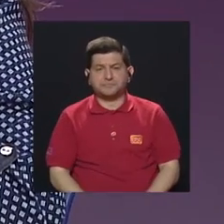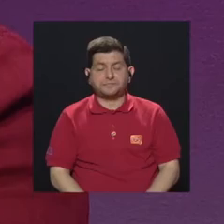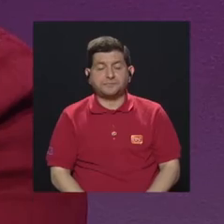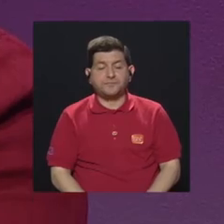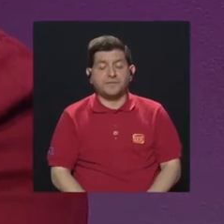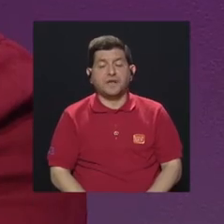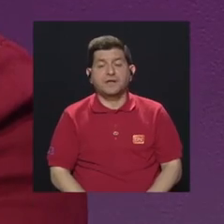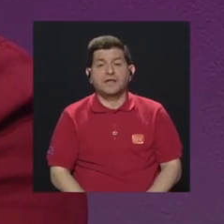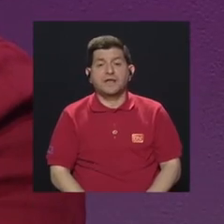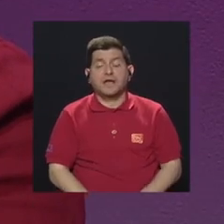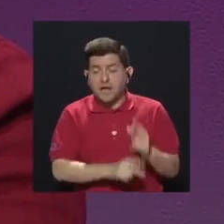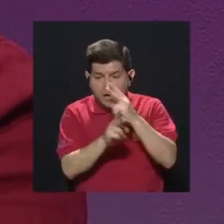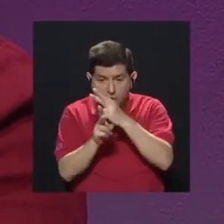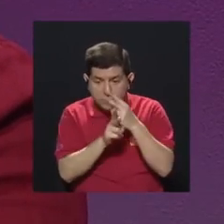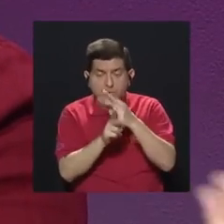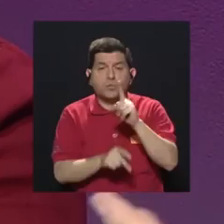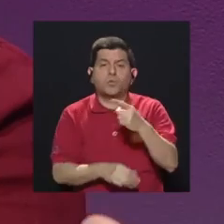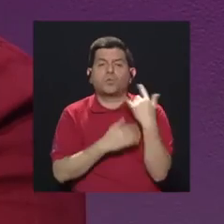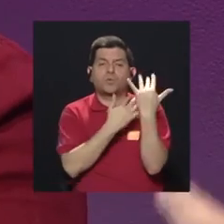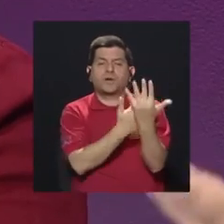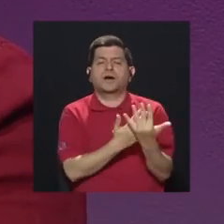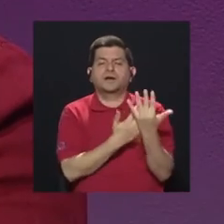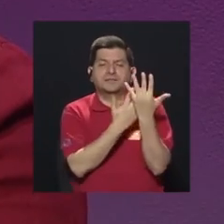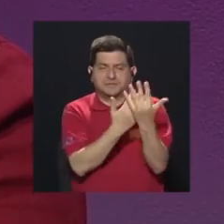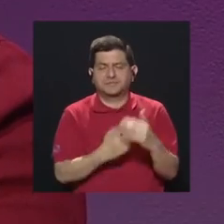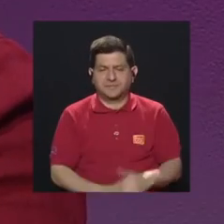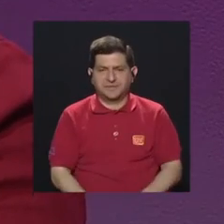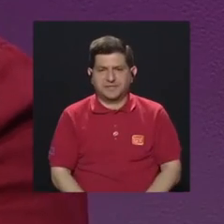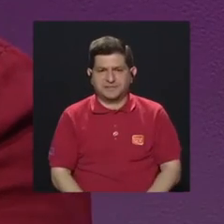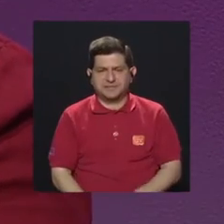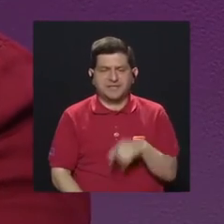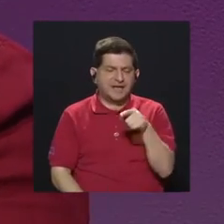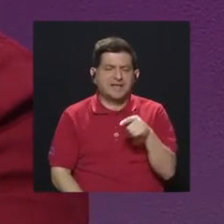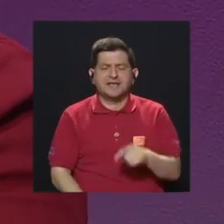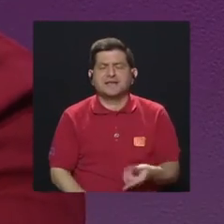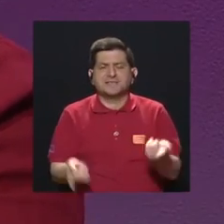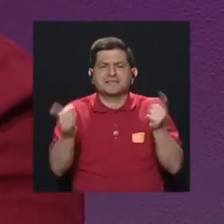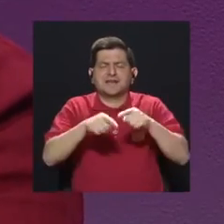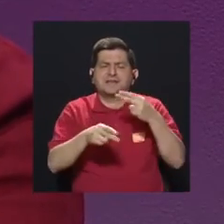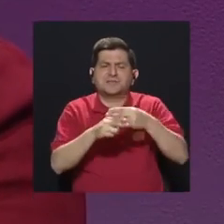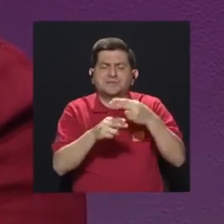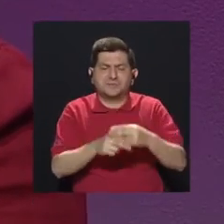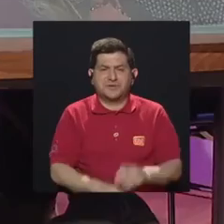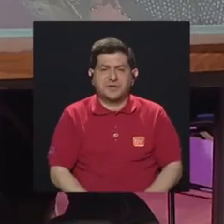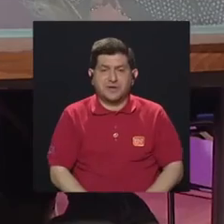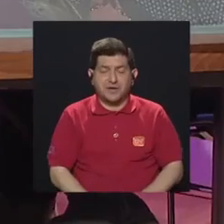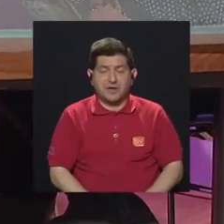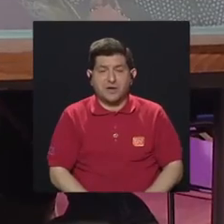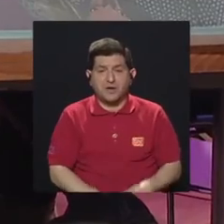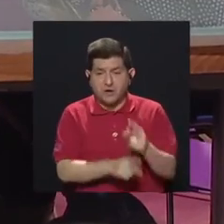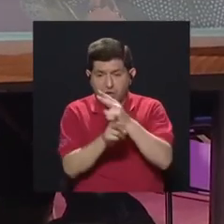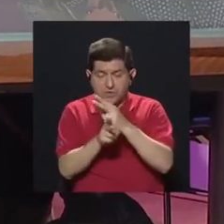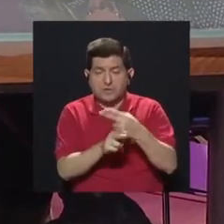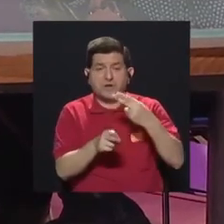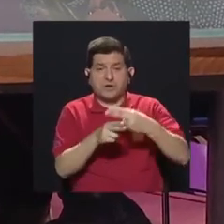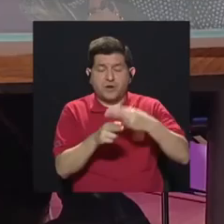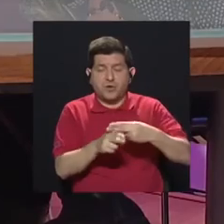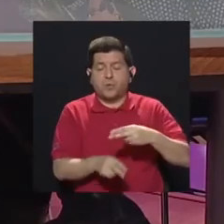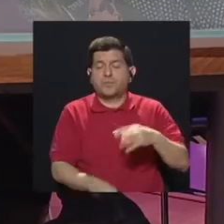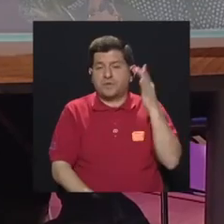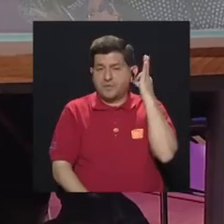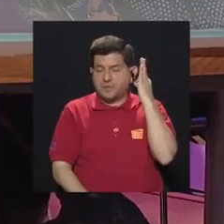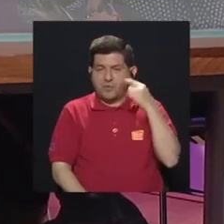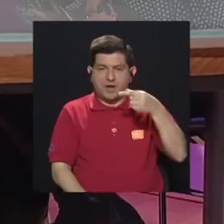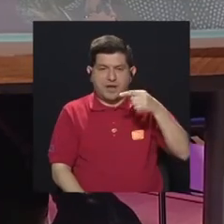observatorio es una esperanza bueno el observatorio y gam el observatorio el observatorio tiene nombre de mujer se llama gema